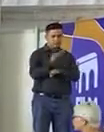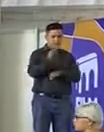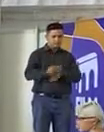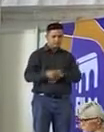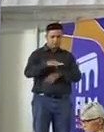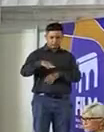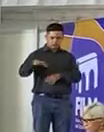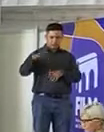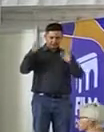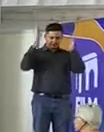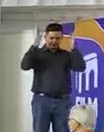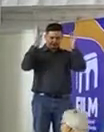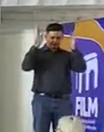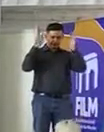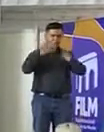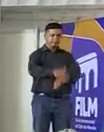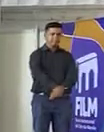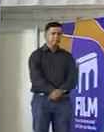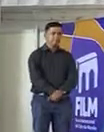Michoacán.